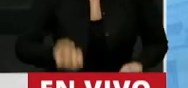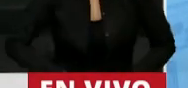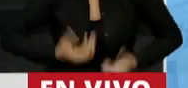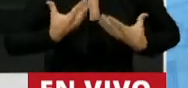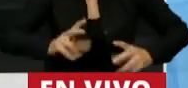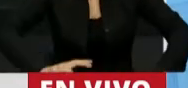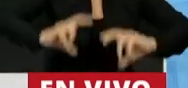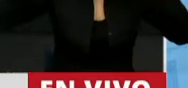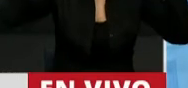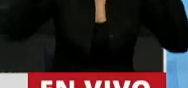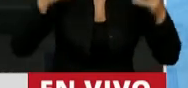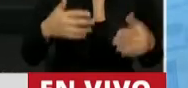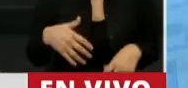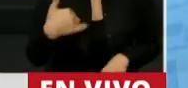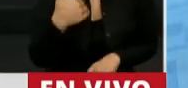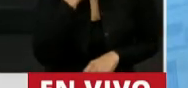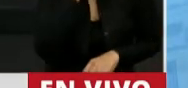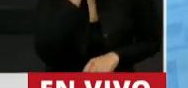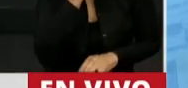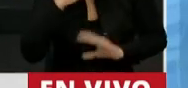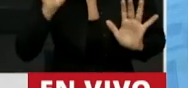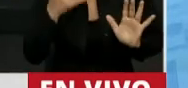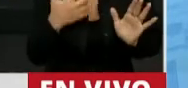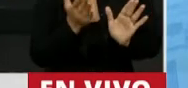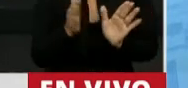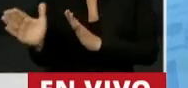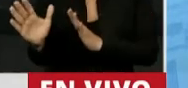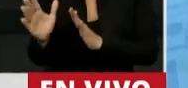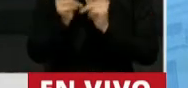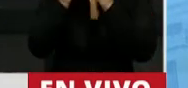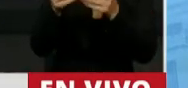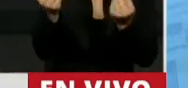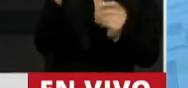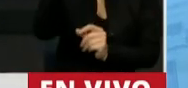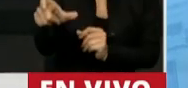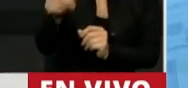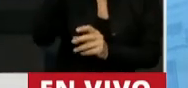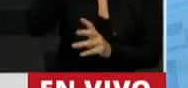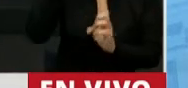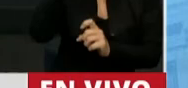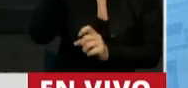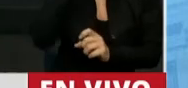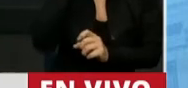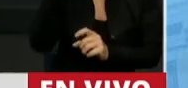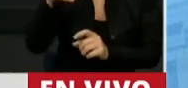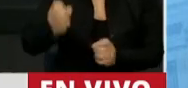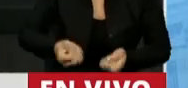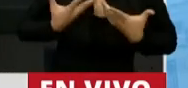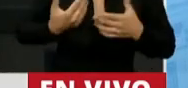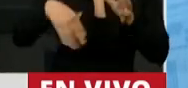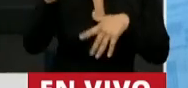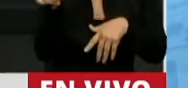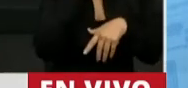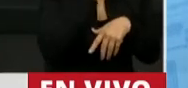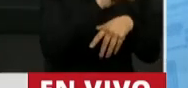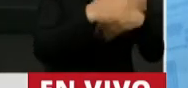sé si me salgo del libreto convencional si digo que ese Maradona me conmueve aún más que el de las gambetas en el campo